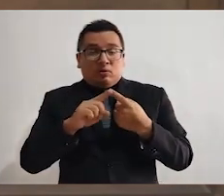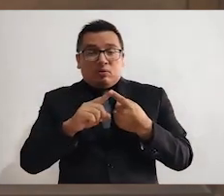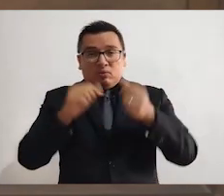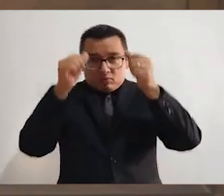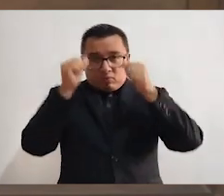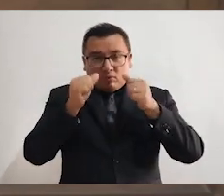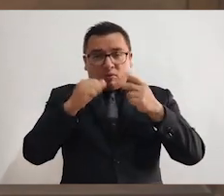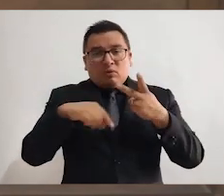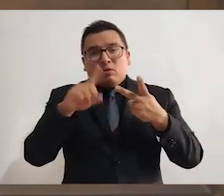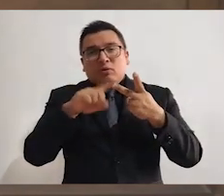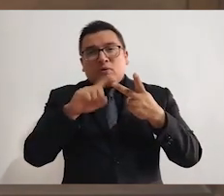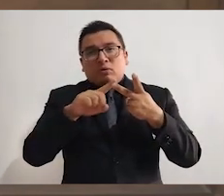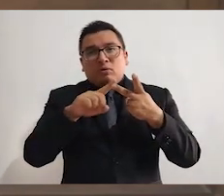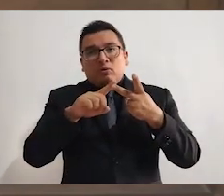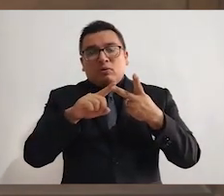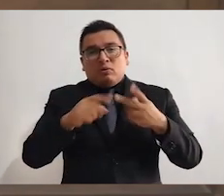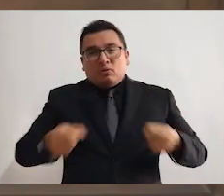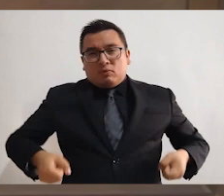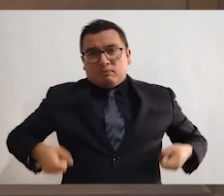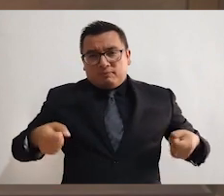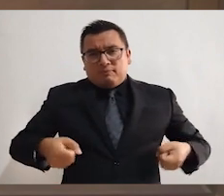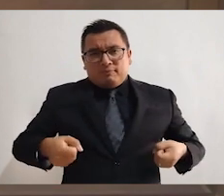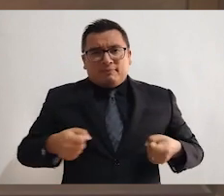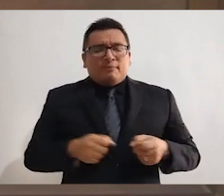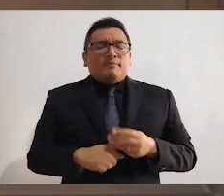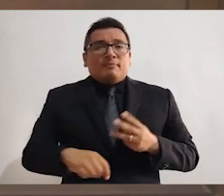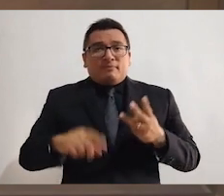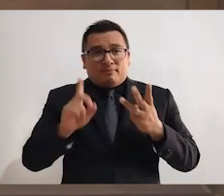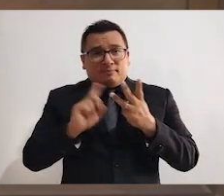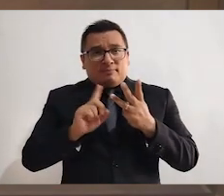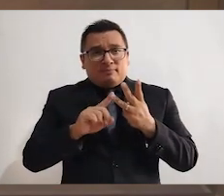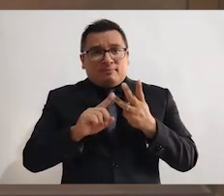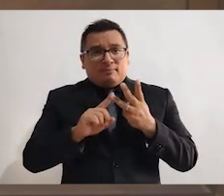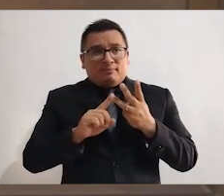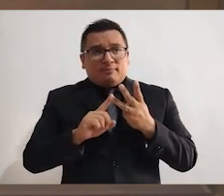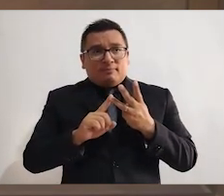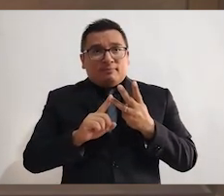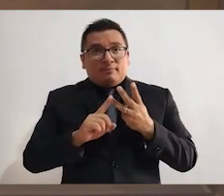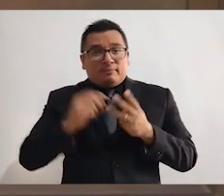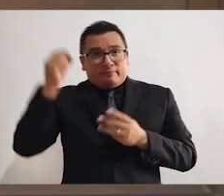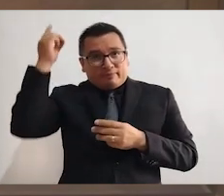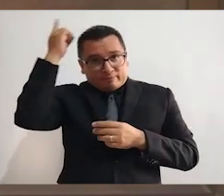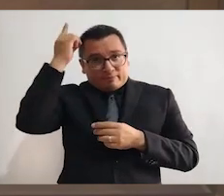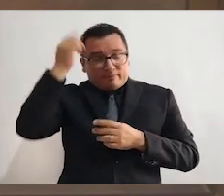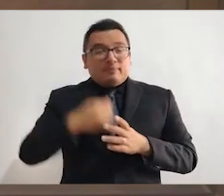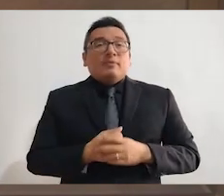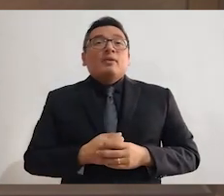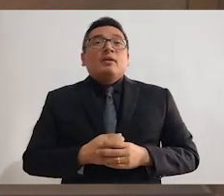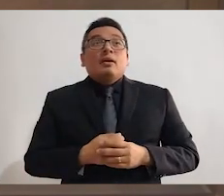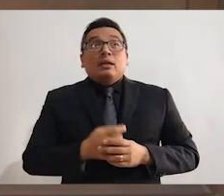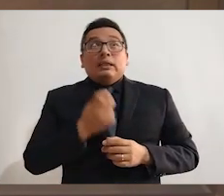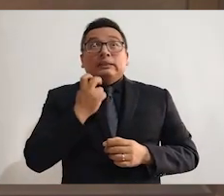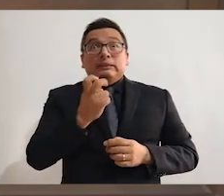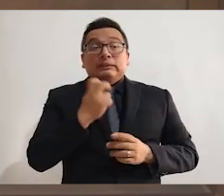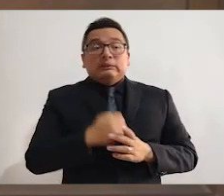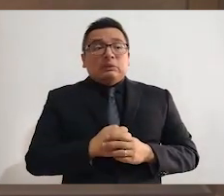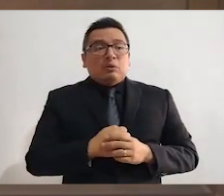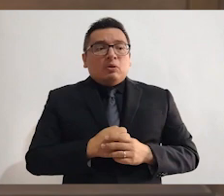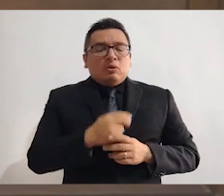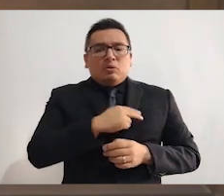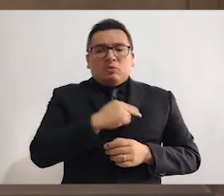discapacidad visual, una de ellas con discapacidad motriz y una de ellas con síndrome de Down. Fueron